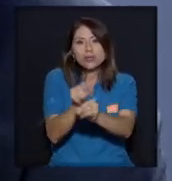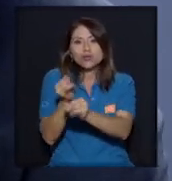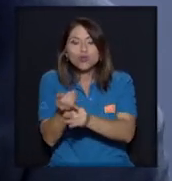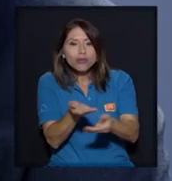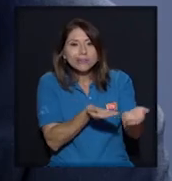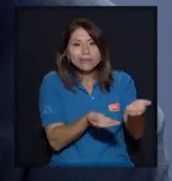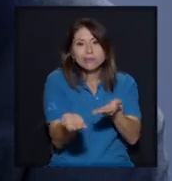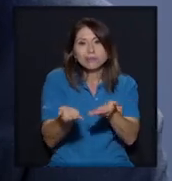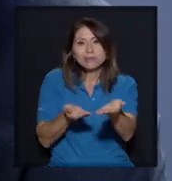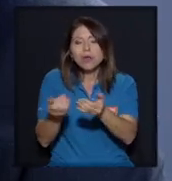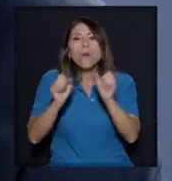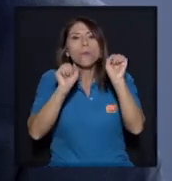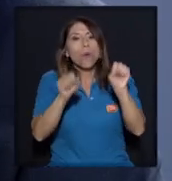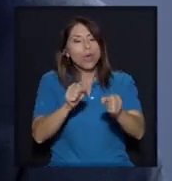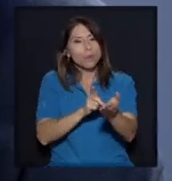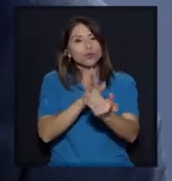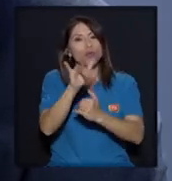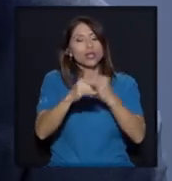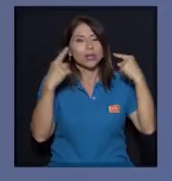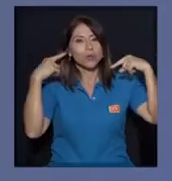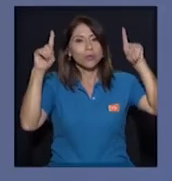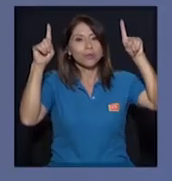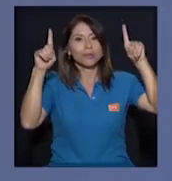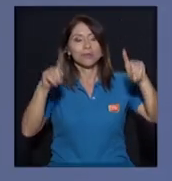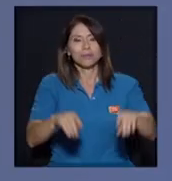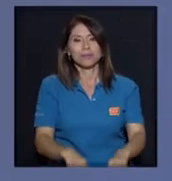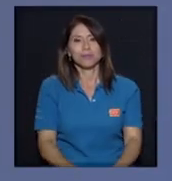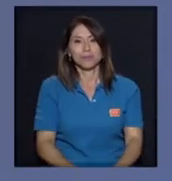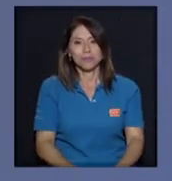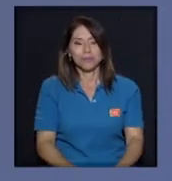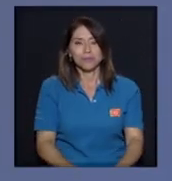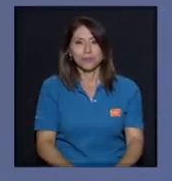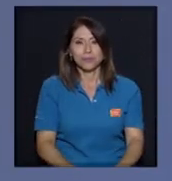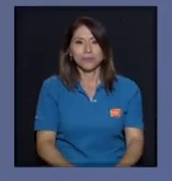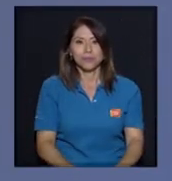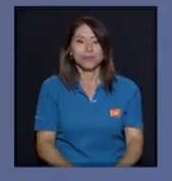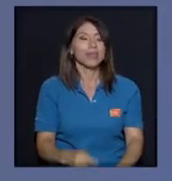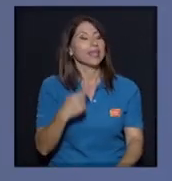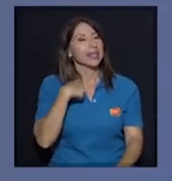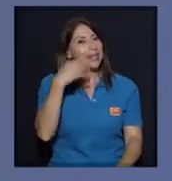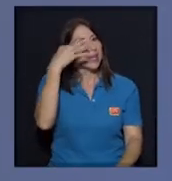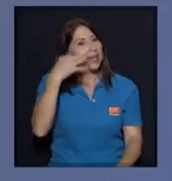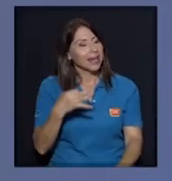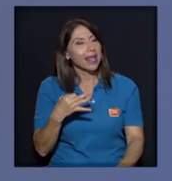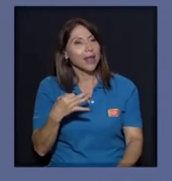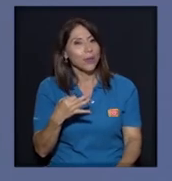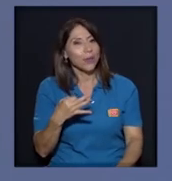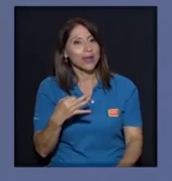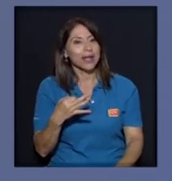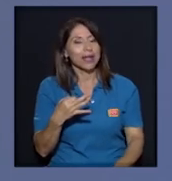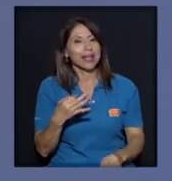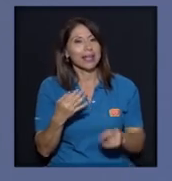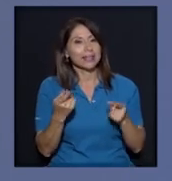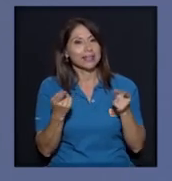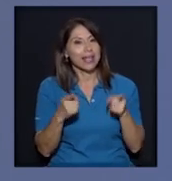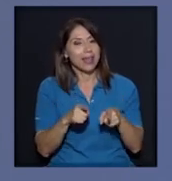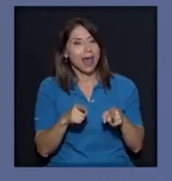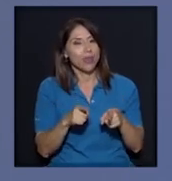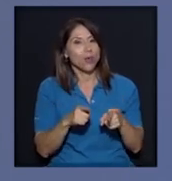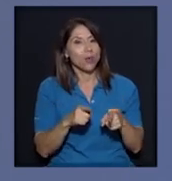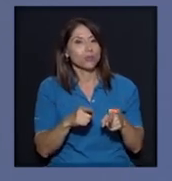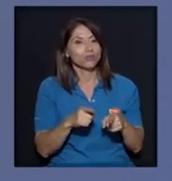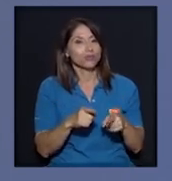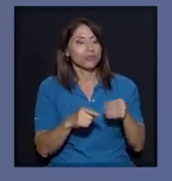llevar a cabo este proyecto de manera tan exitosa. Y creo que se ha dado una, gracias